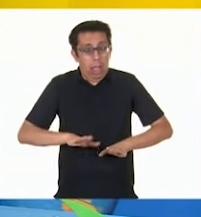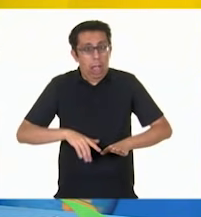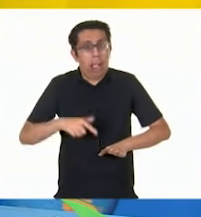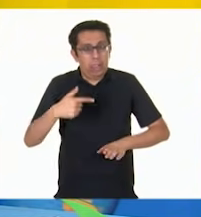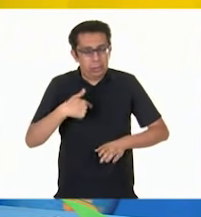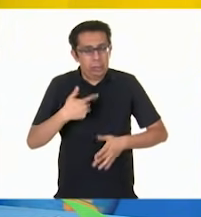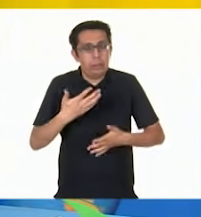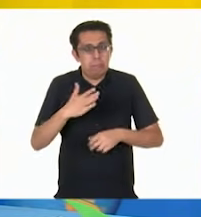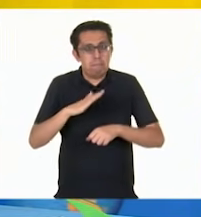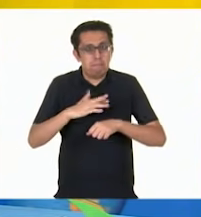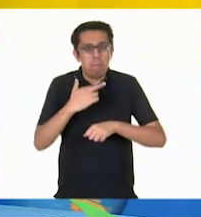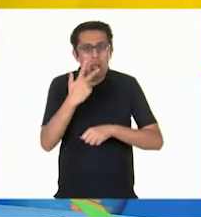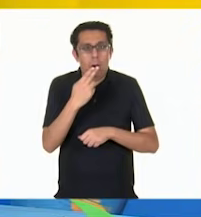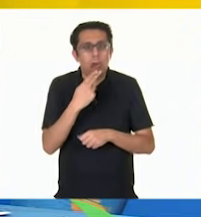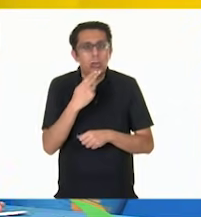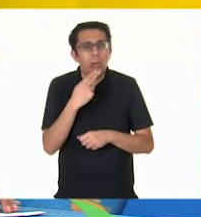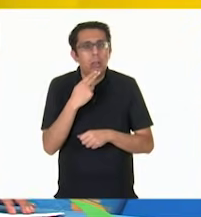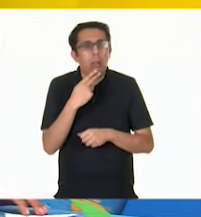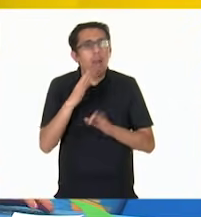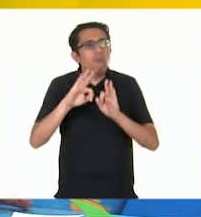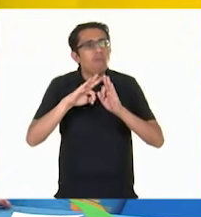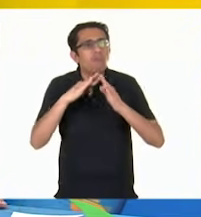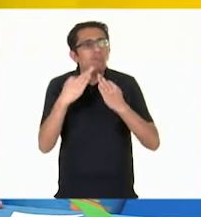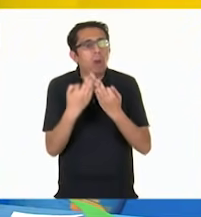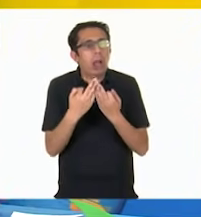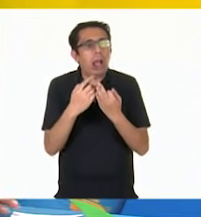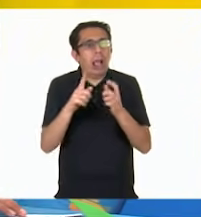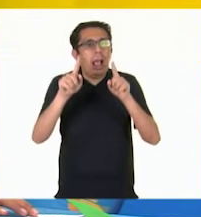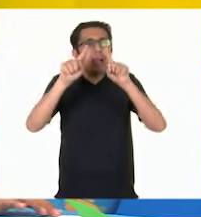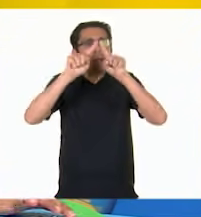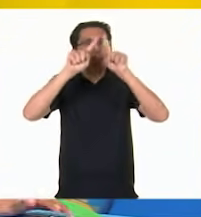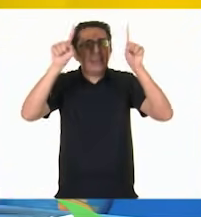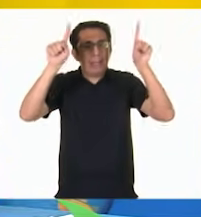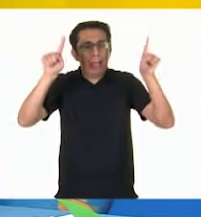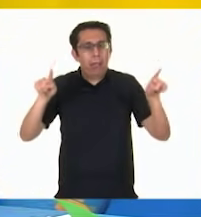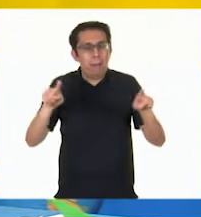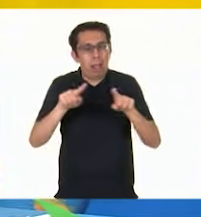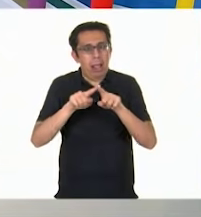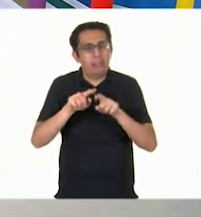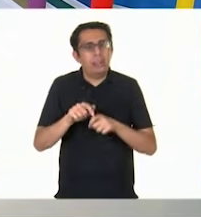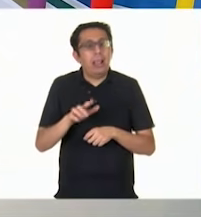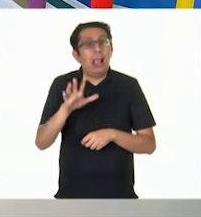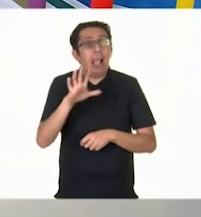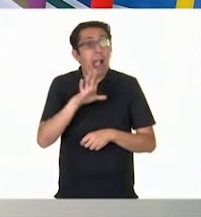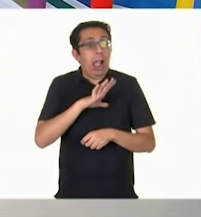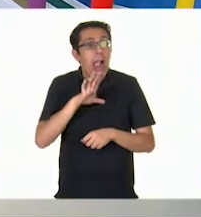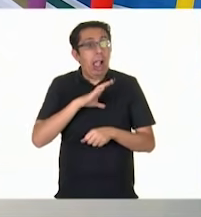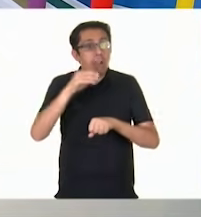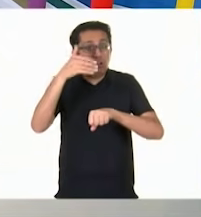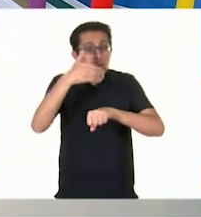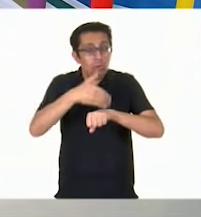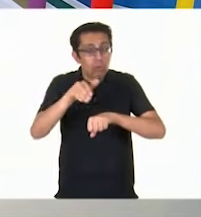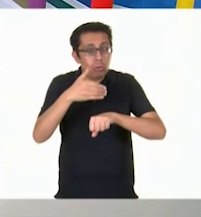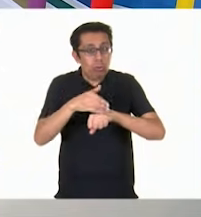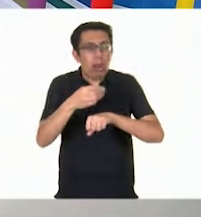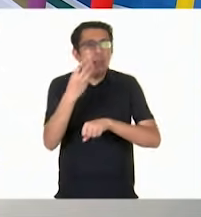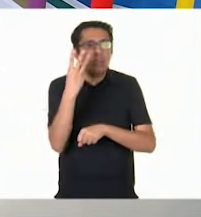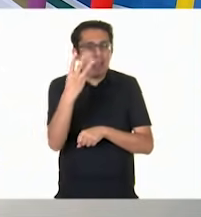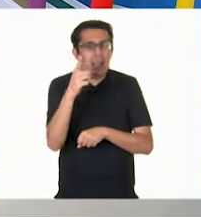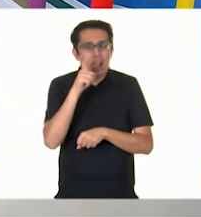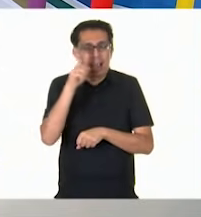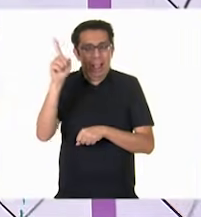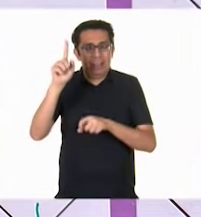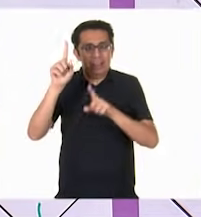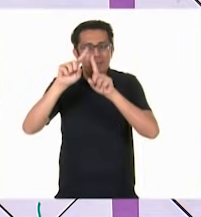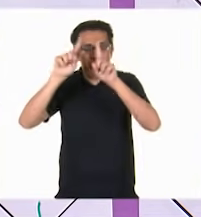Entonces, la figura es... Un trapecio. Y tiene el número tres en nuestro tablero. ¿Ya se dieron